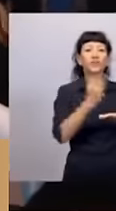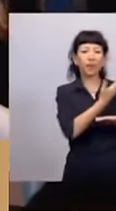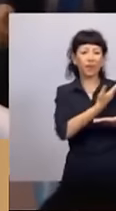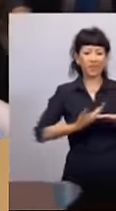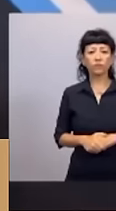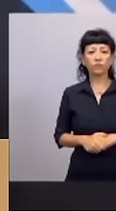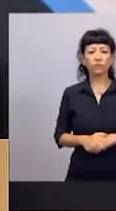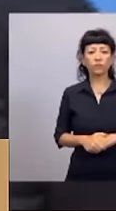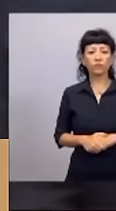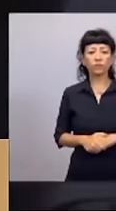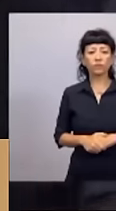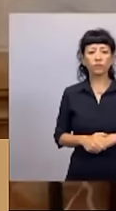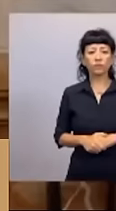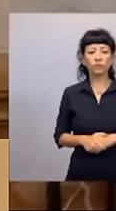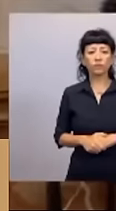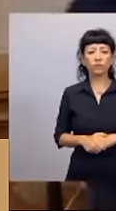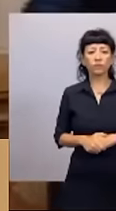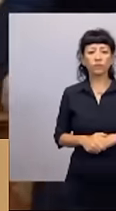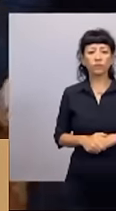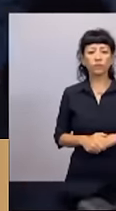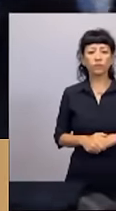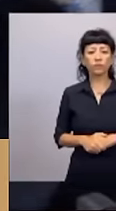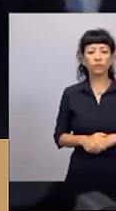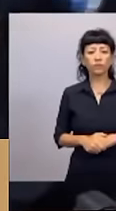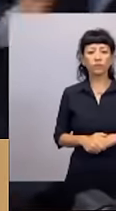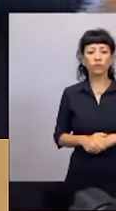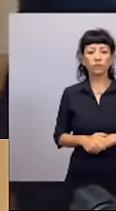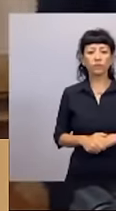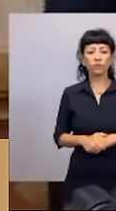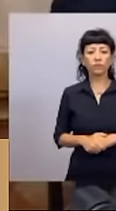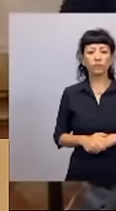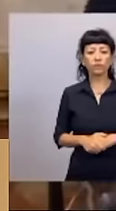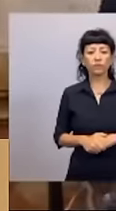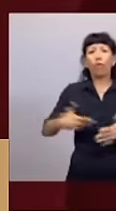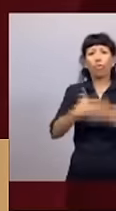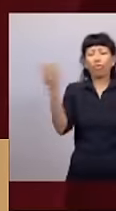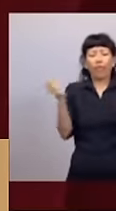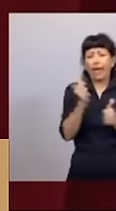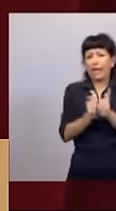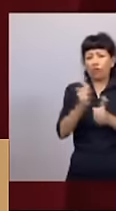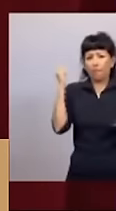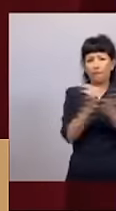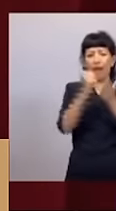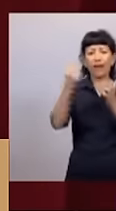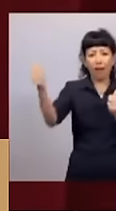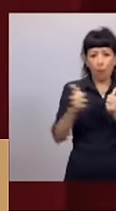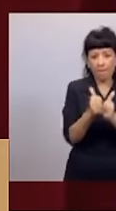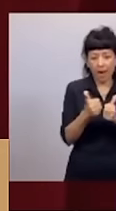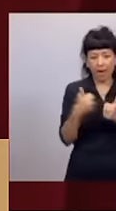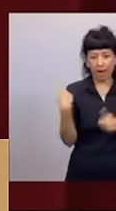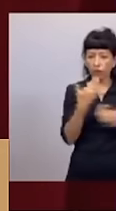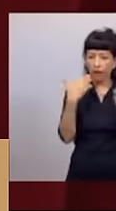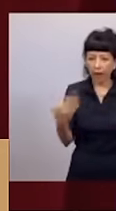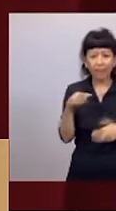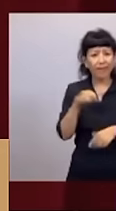que efectivamente había señalado Milei como el cambio de modelo. Ya no se crea inflación para